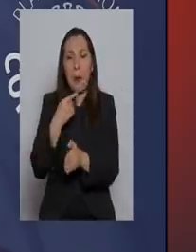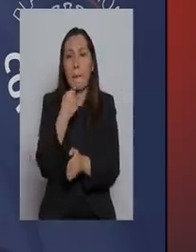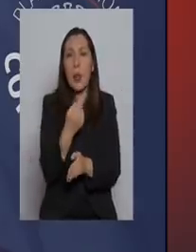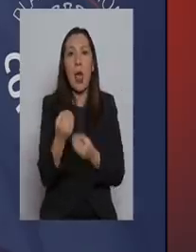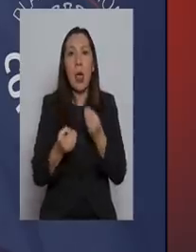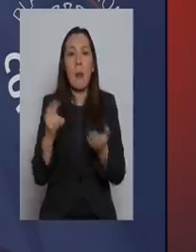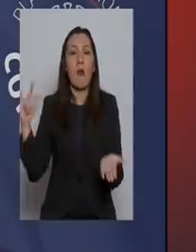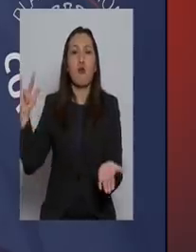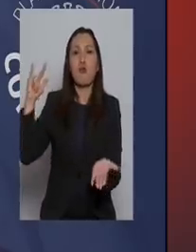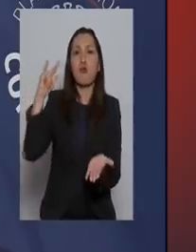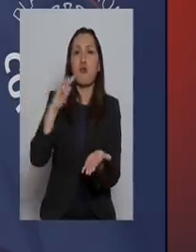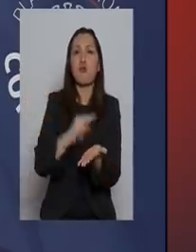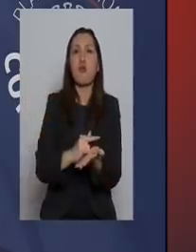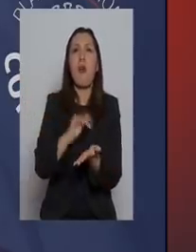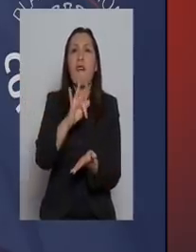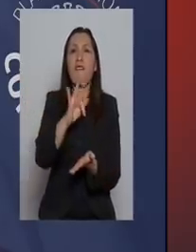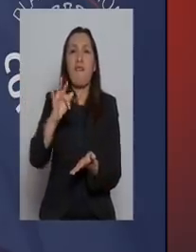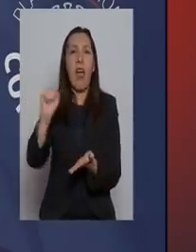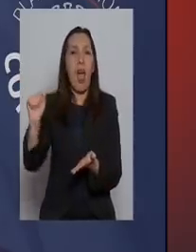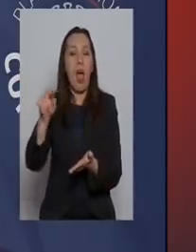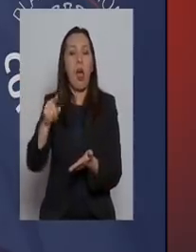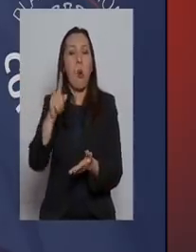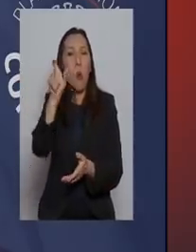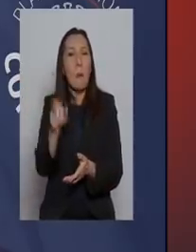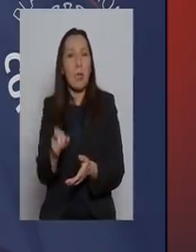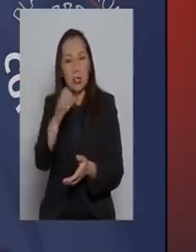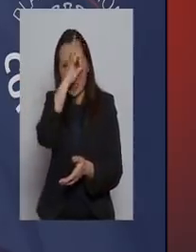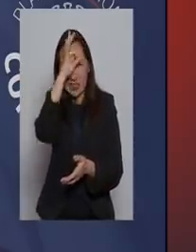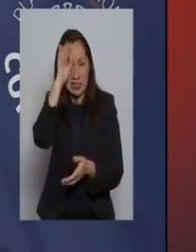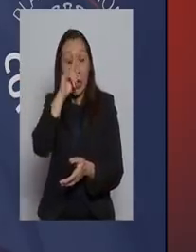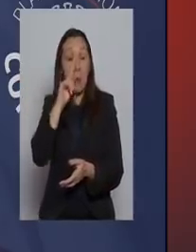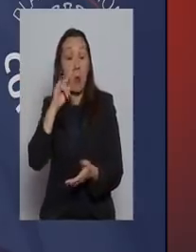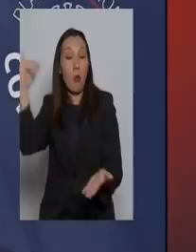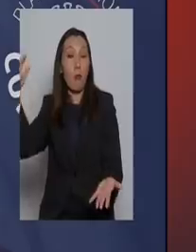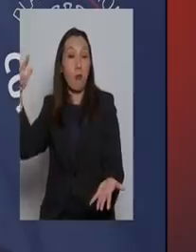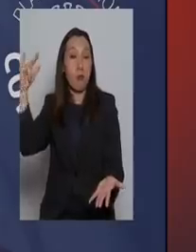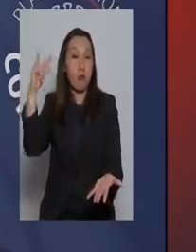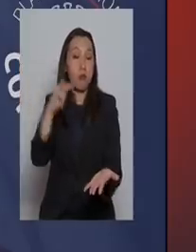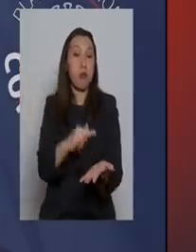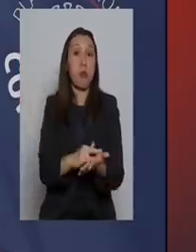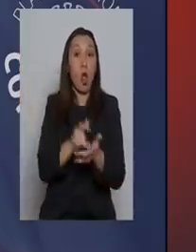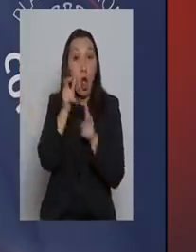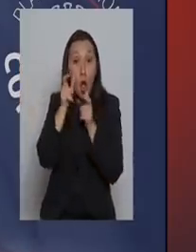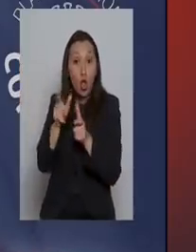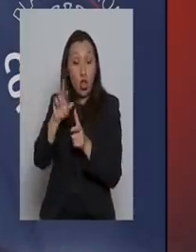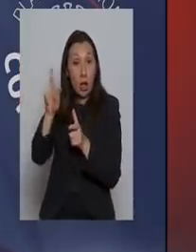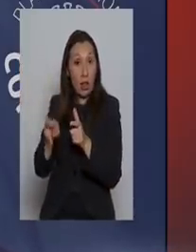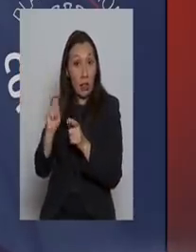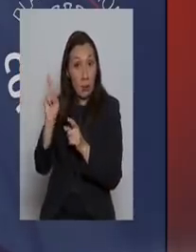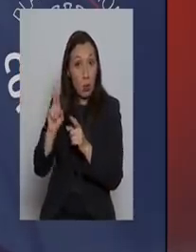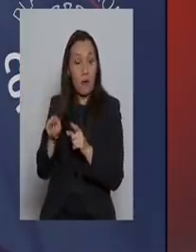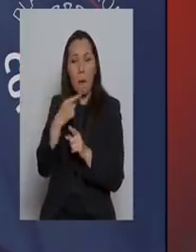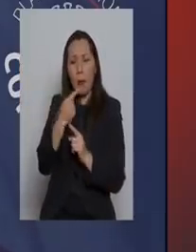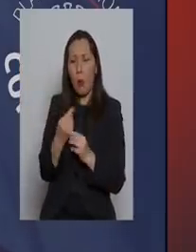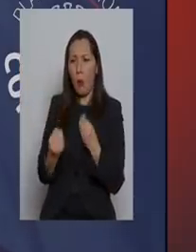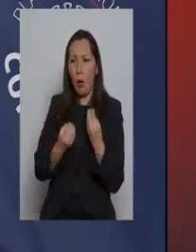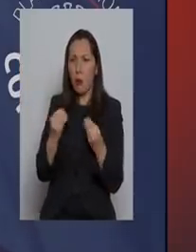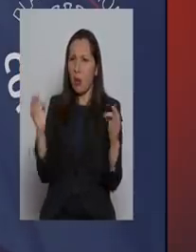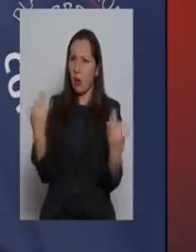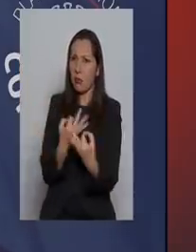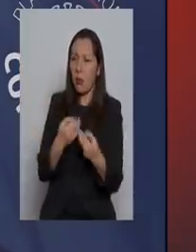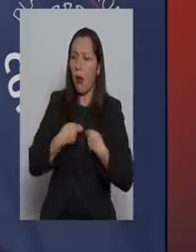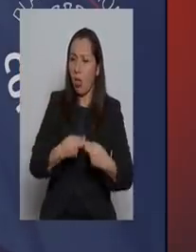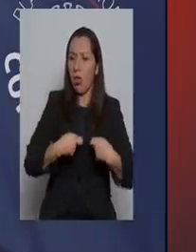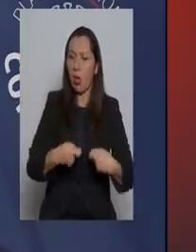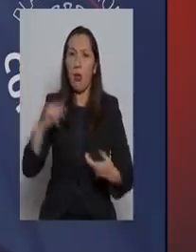este vuelo FACH que se trajo desde Temuco con un paciente. Ya la Contraloría ofició a la Fuerza Aérea para que explique este procedimiento,